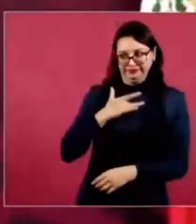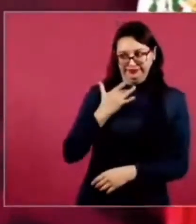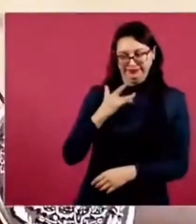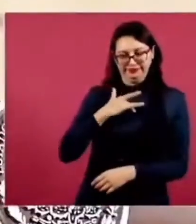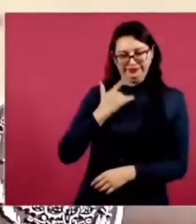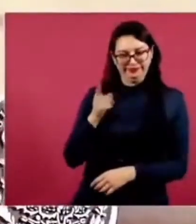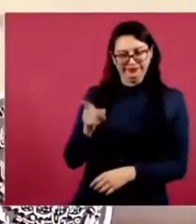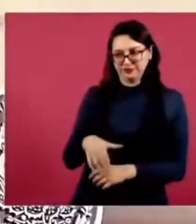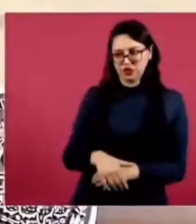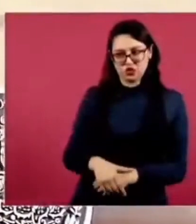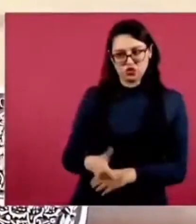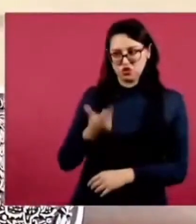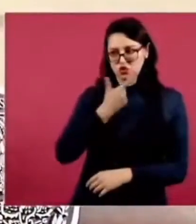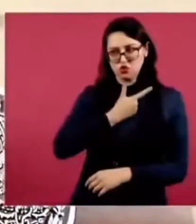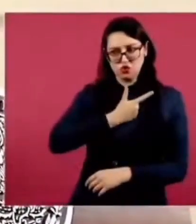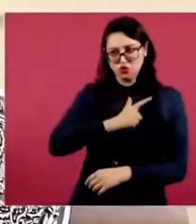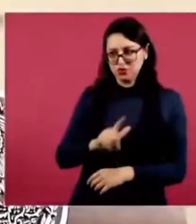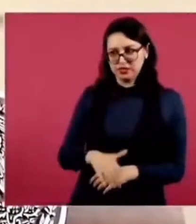a dividirlos.